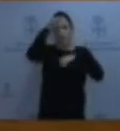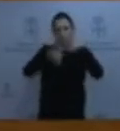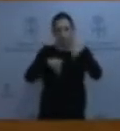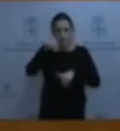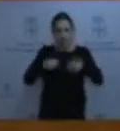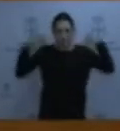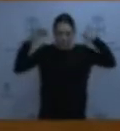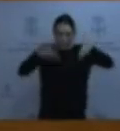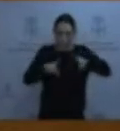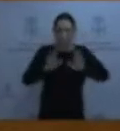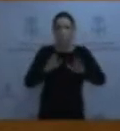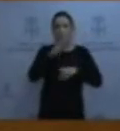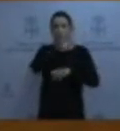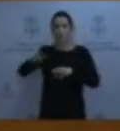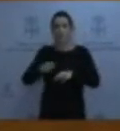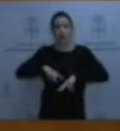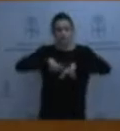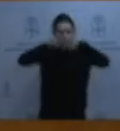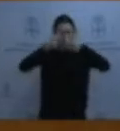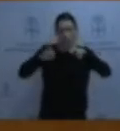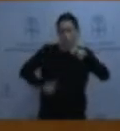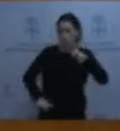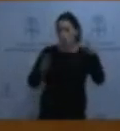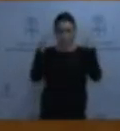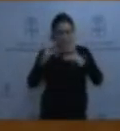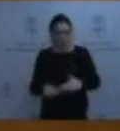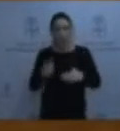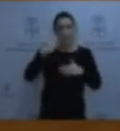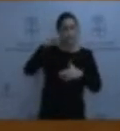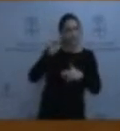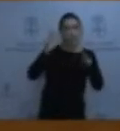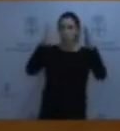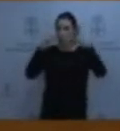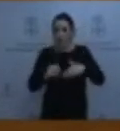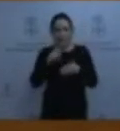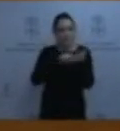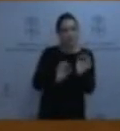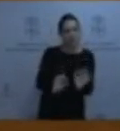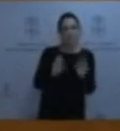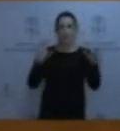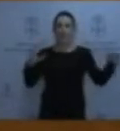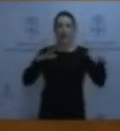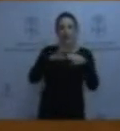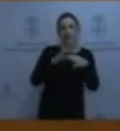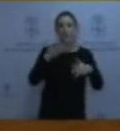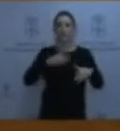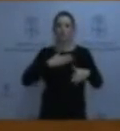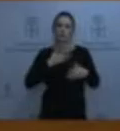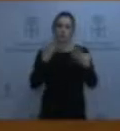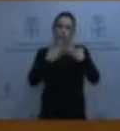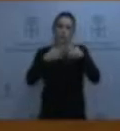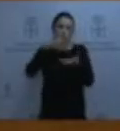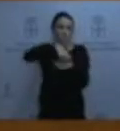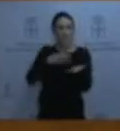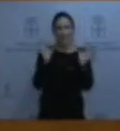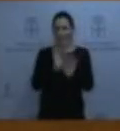ni un solo investigador, ni un solo especialista, ni un solo experto en patrimonio industrial. Unos días después o unas